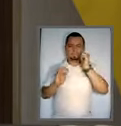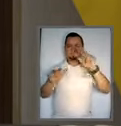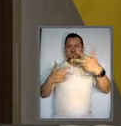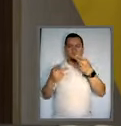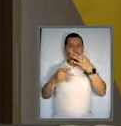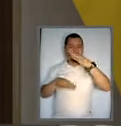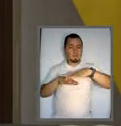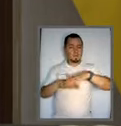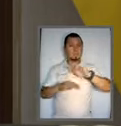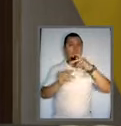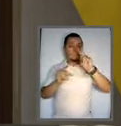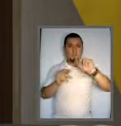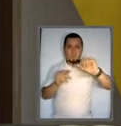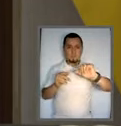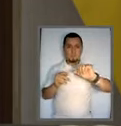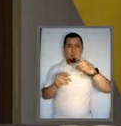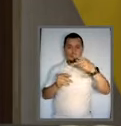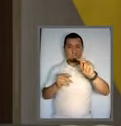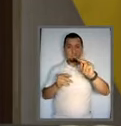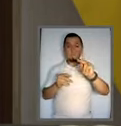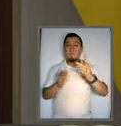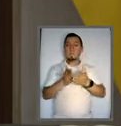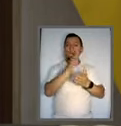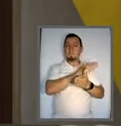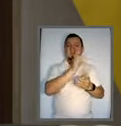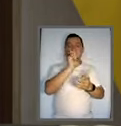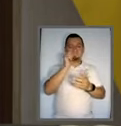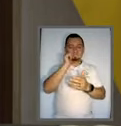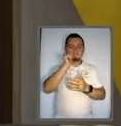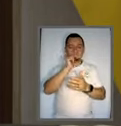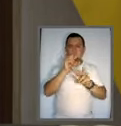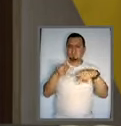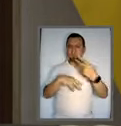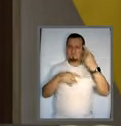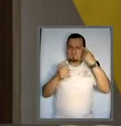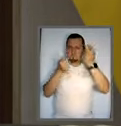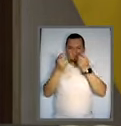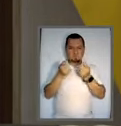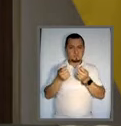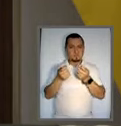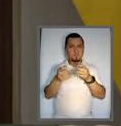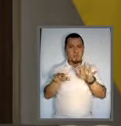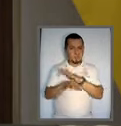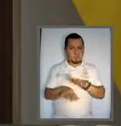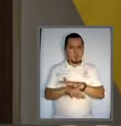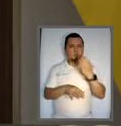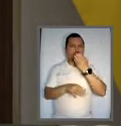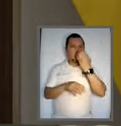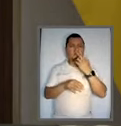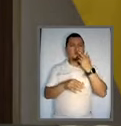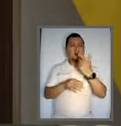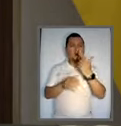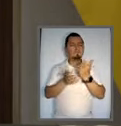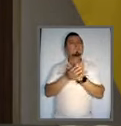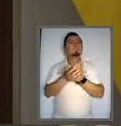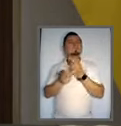el sistema educativo, pues nunca volverá a ser la misma. Lo que decía el secretario es, vamos a tener que hacer ajustes de una gran